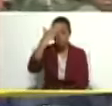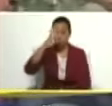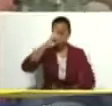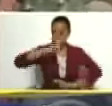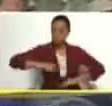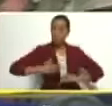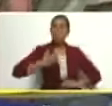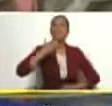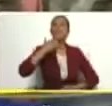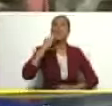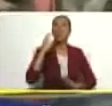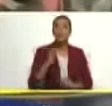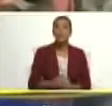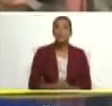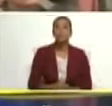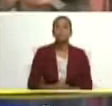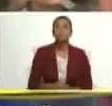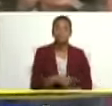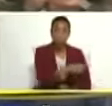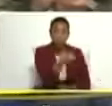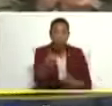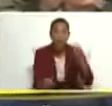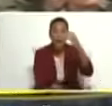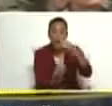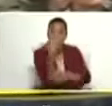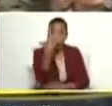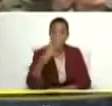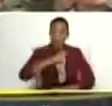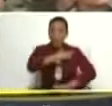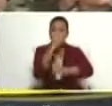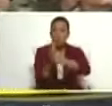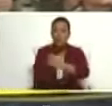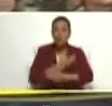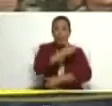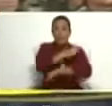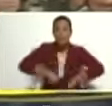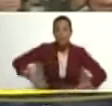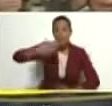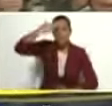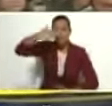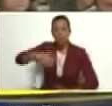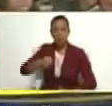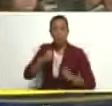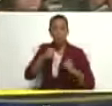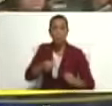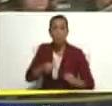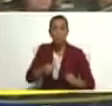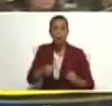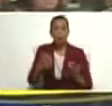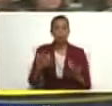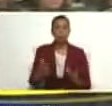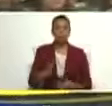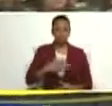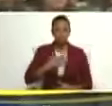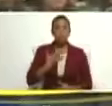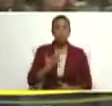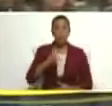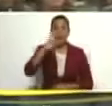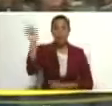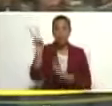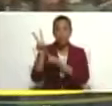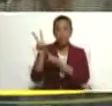respetar. Así que construyamos un poder militar persuasivo que haga que